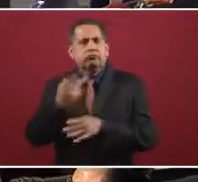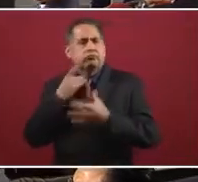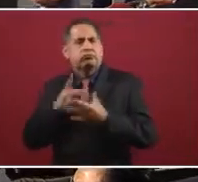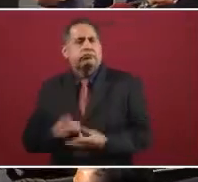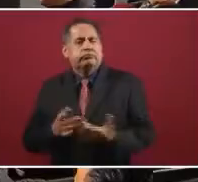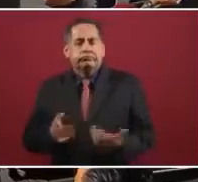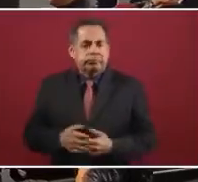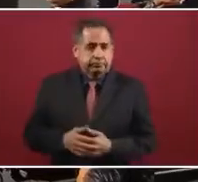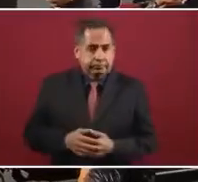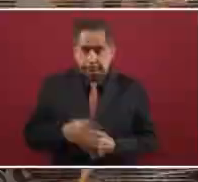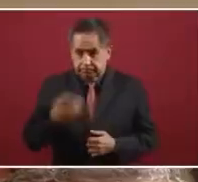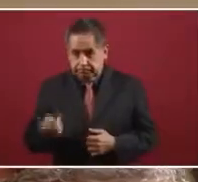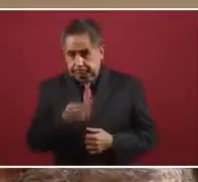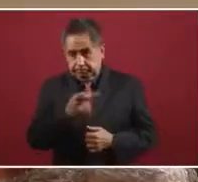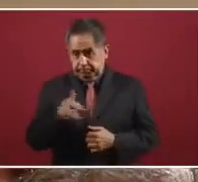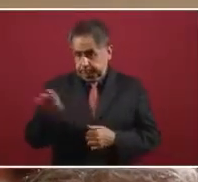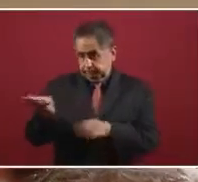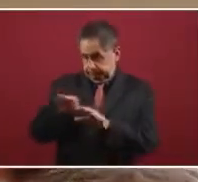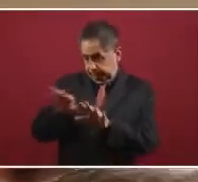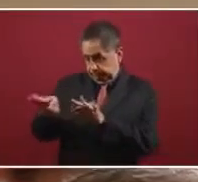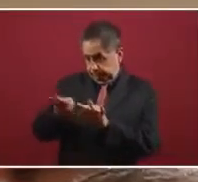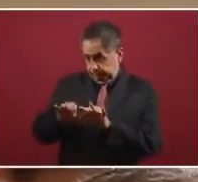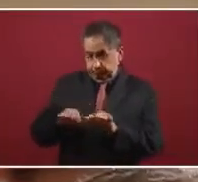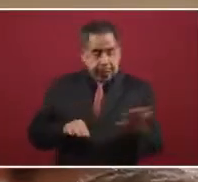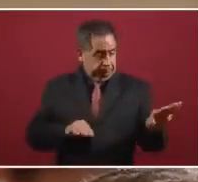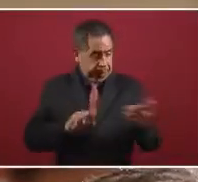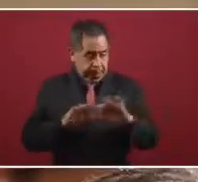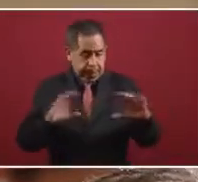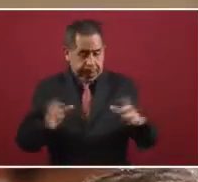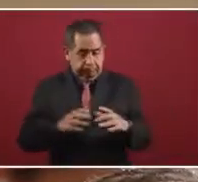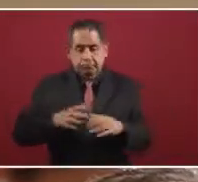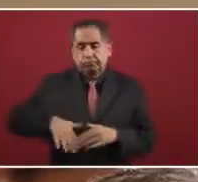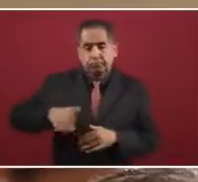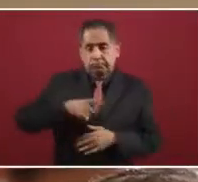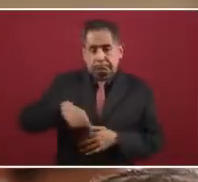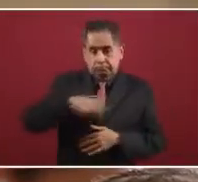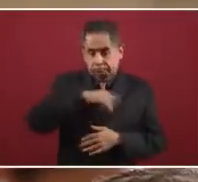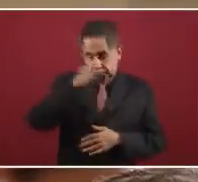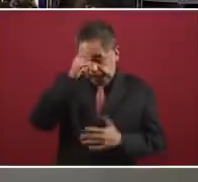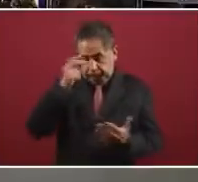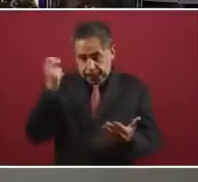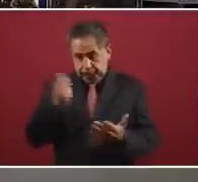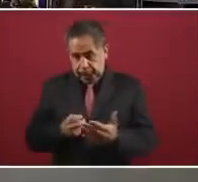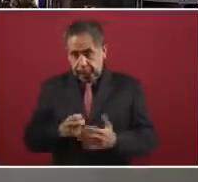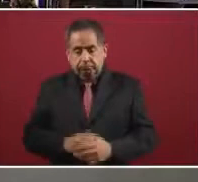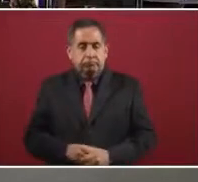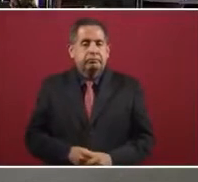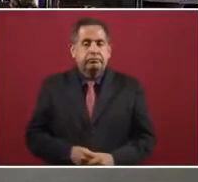ese comité tiene que ver con este punto al que se llegó.